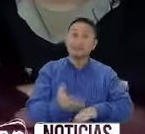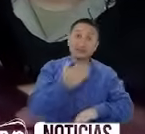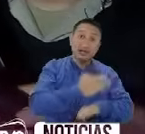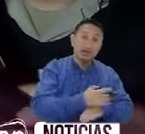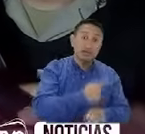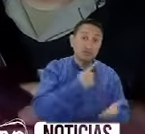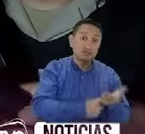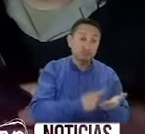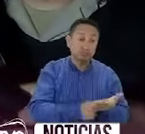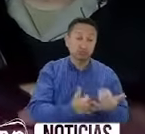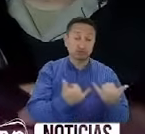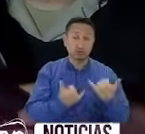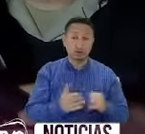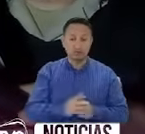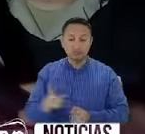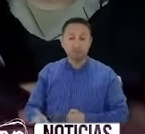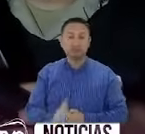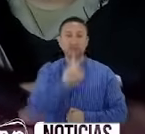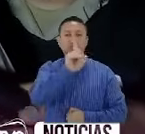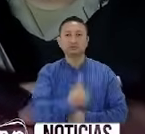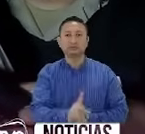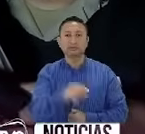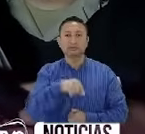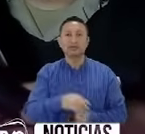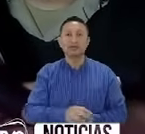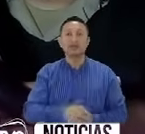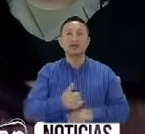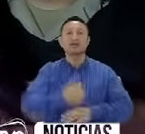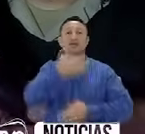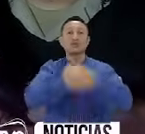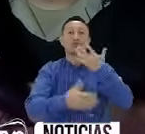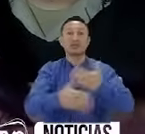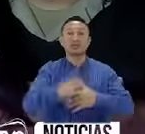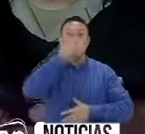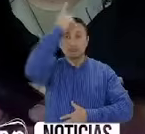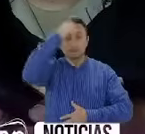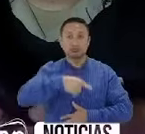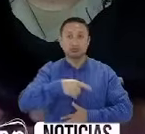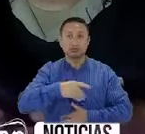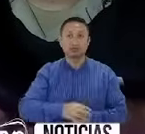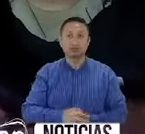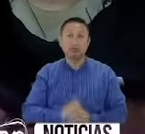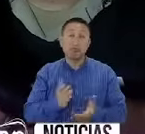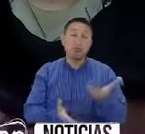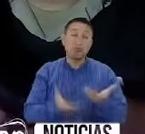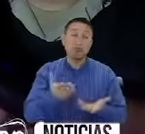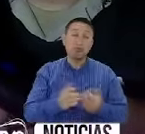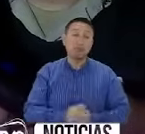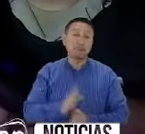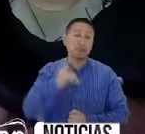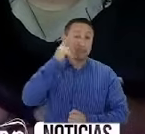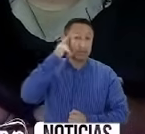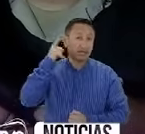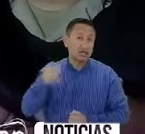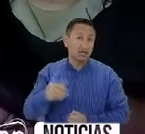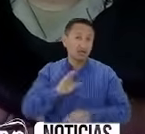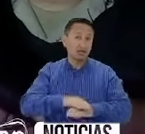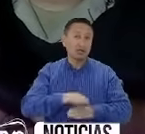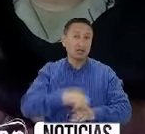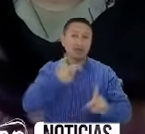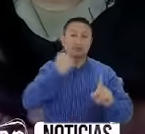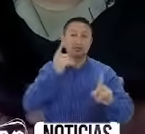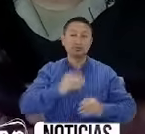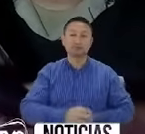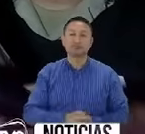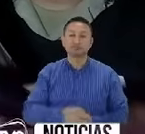presente para el señor juez iba a dar la resolución de un caso. Posiblemente se piensa que tal vez fue ese el motivo, ¿no? Del